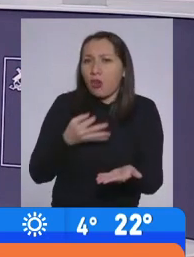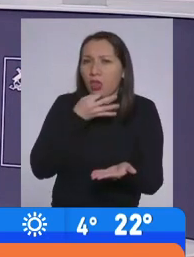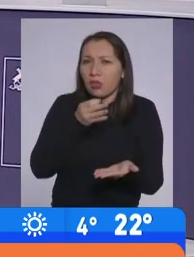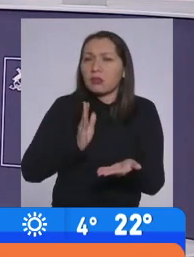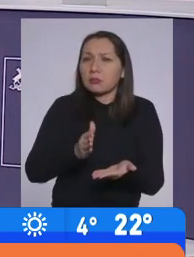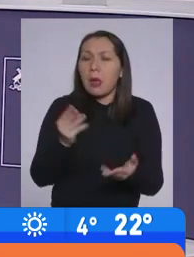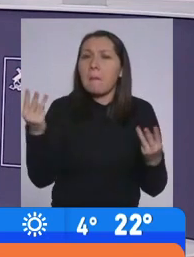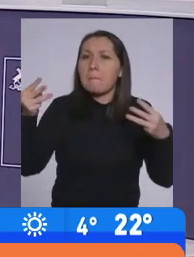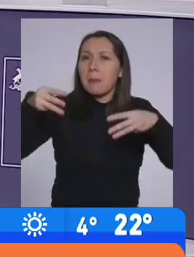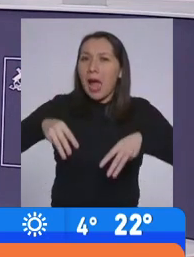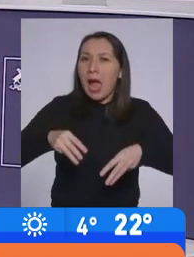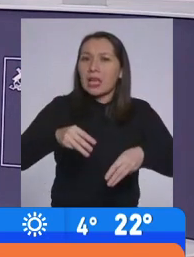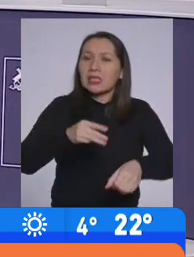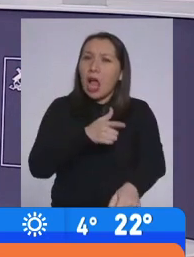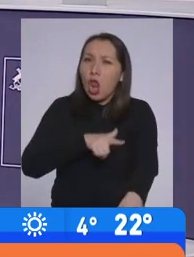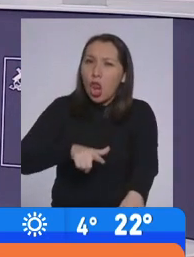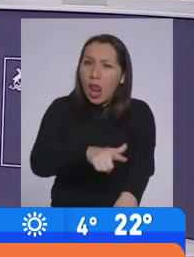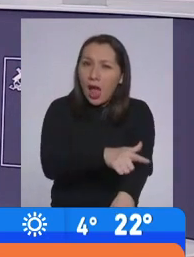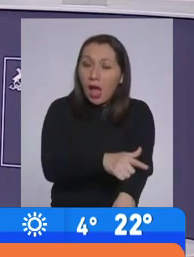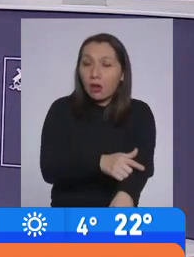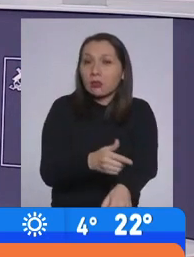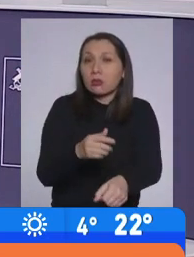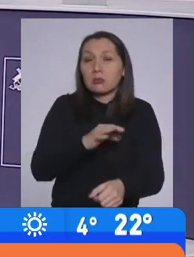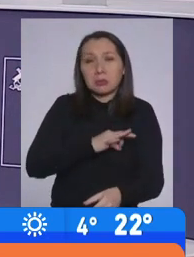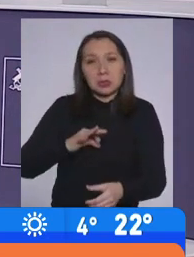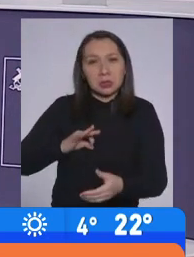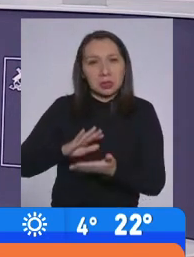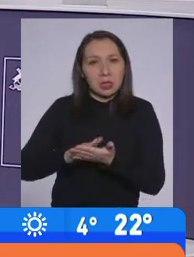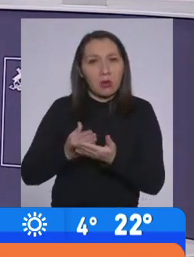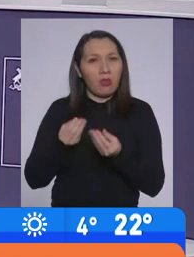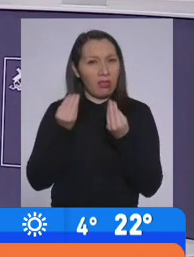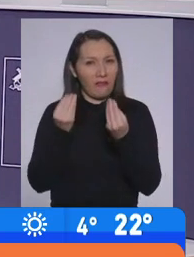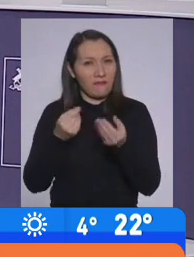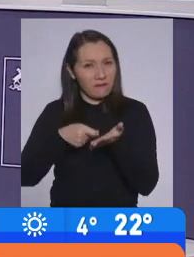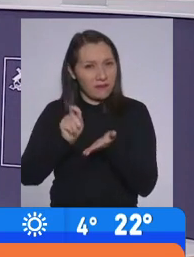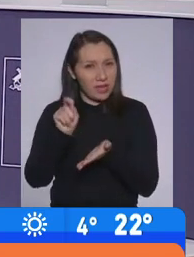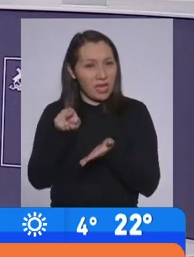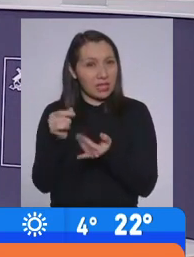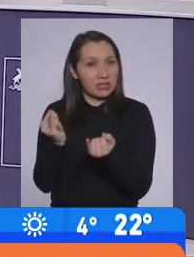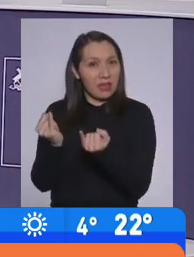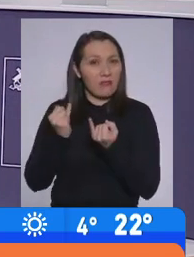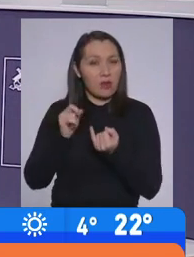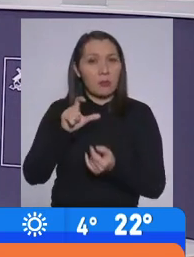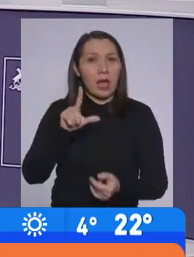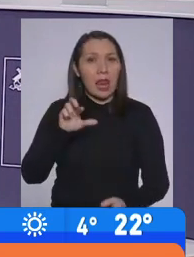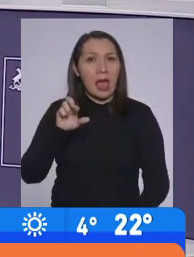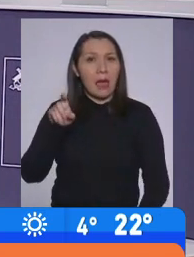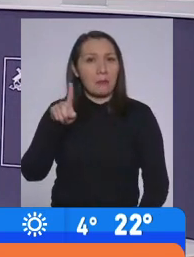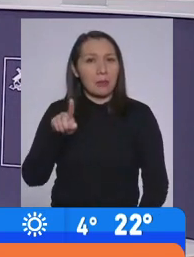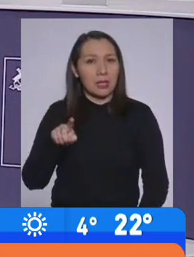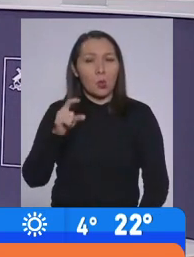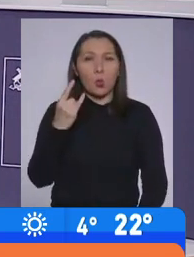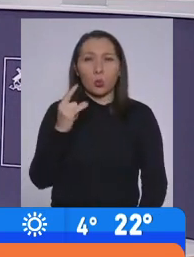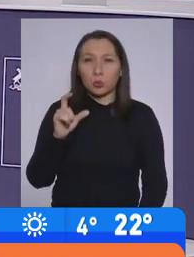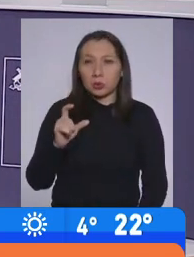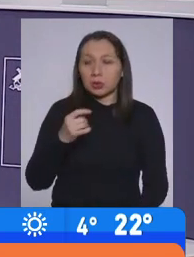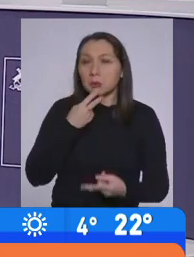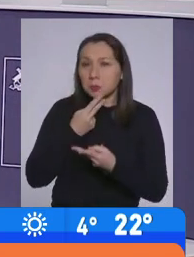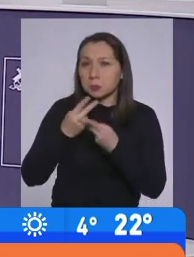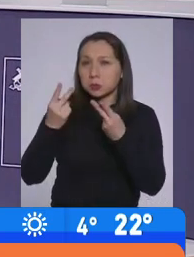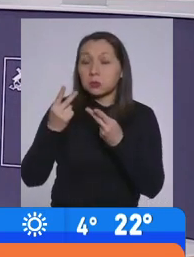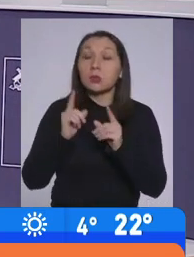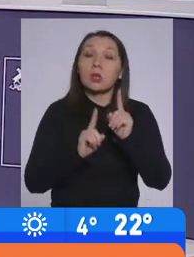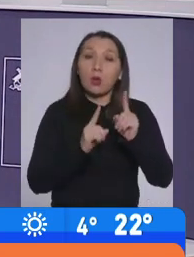seguir con magallanes y los lagos el ministro considera válidos los parámetros de ese informe de clave rousseff y lo otro es que